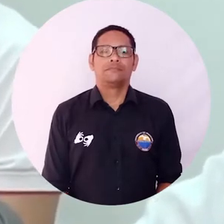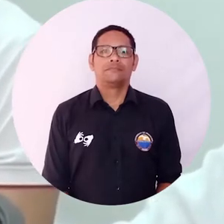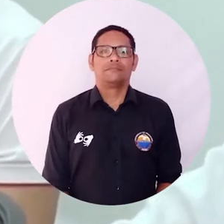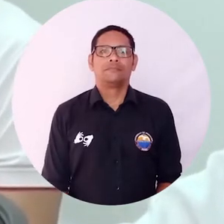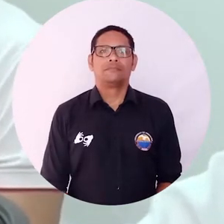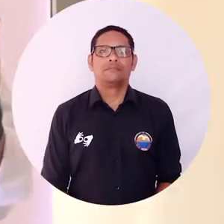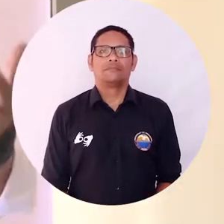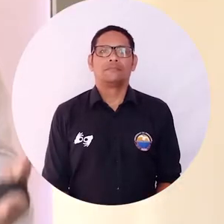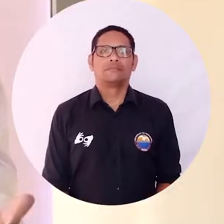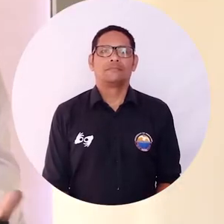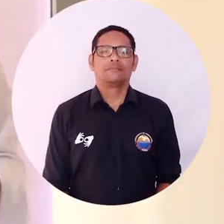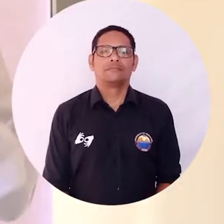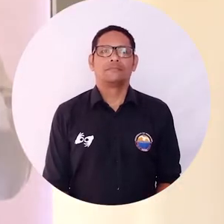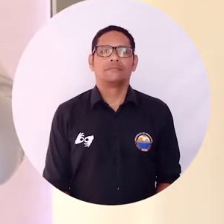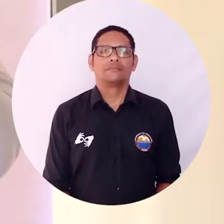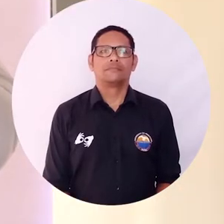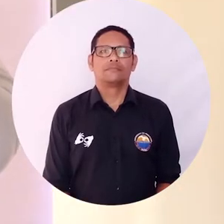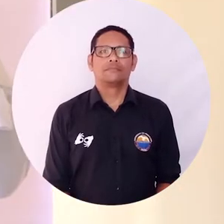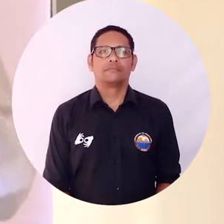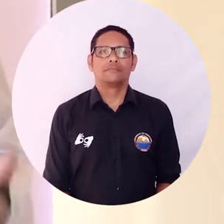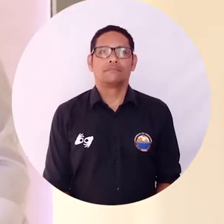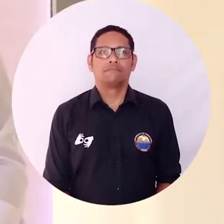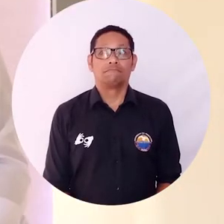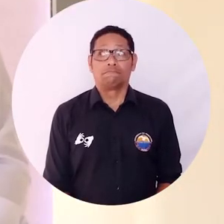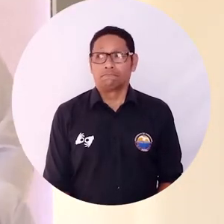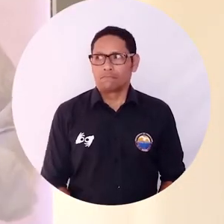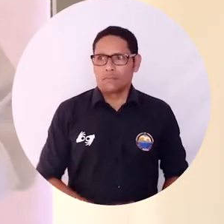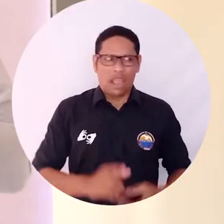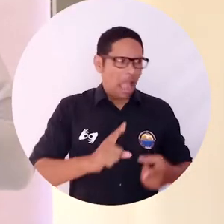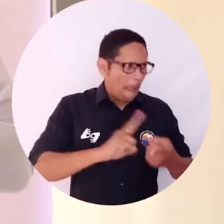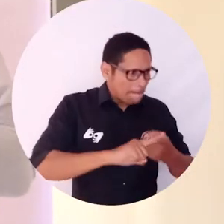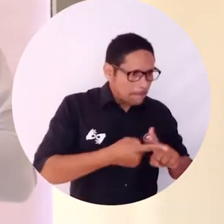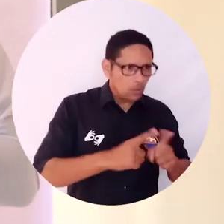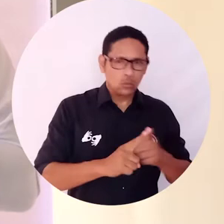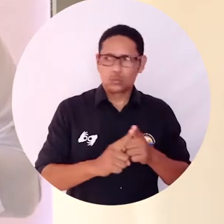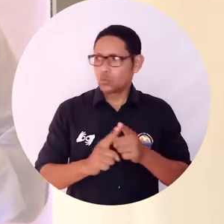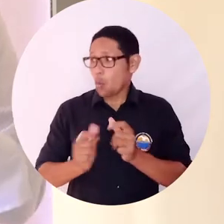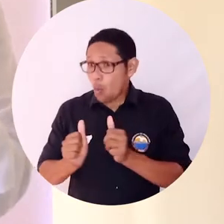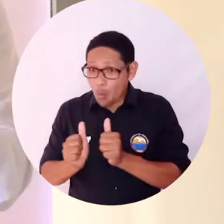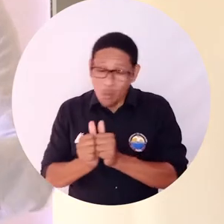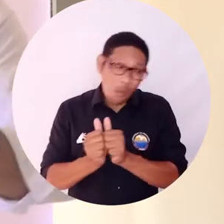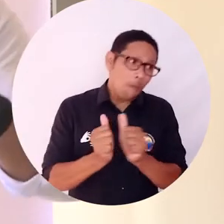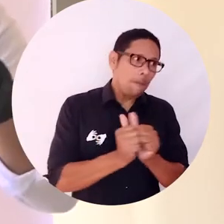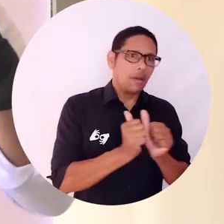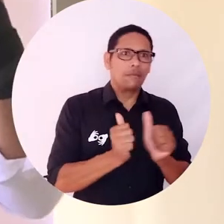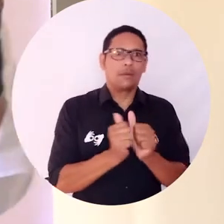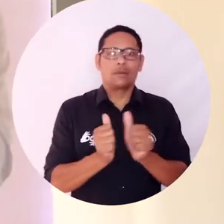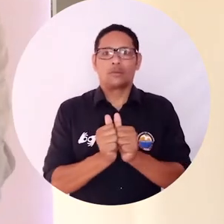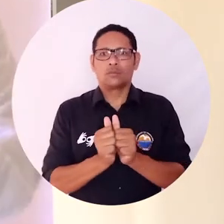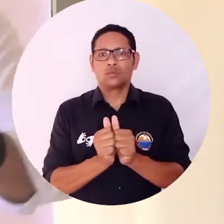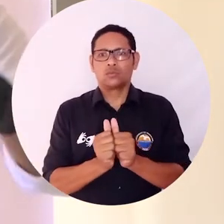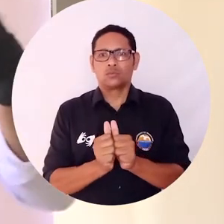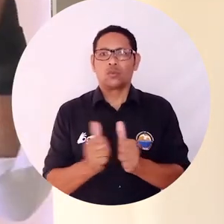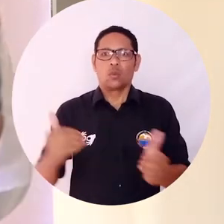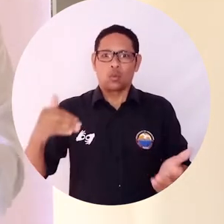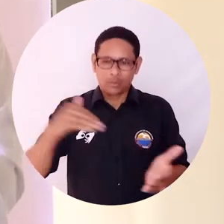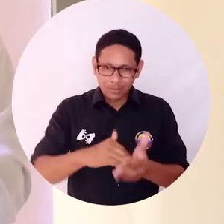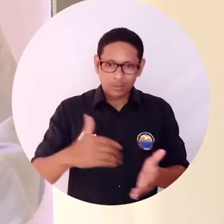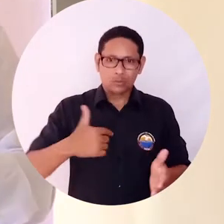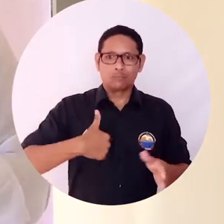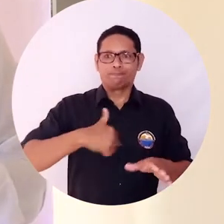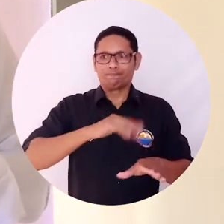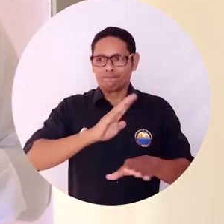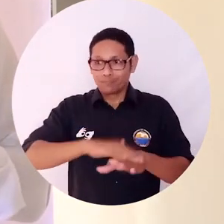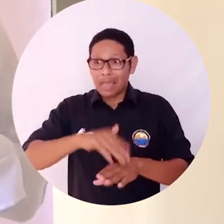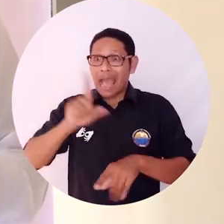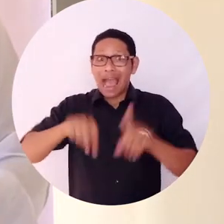ASPU Magdalena. Colegas, compañeros, amigos, nuevamente en nombre de ustedes, de quienes ya no están, que estuvieron en los